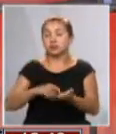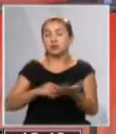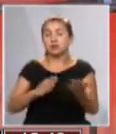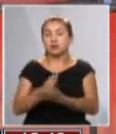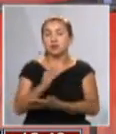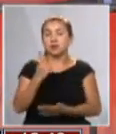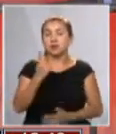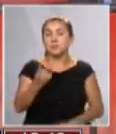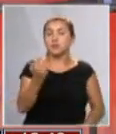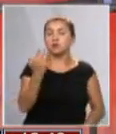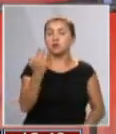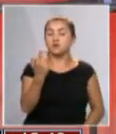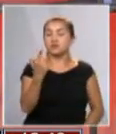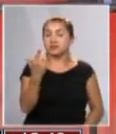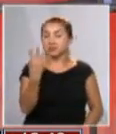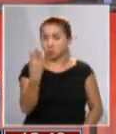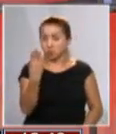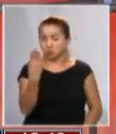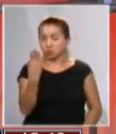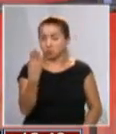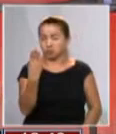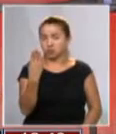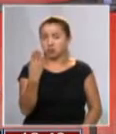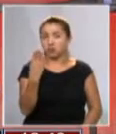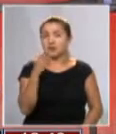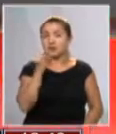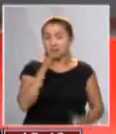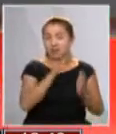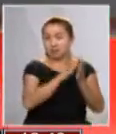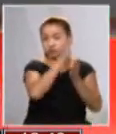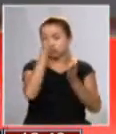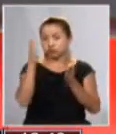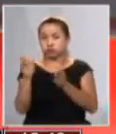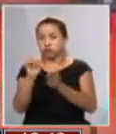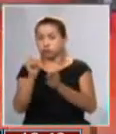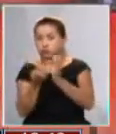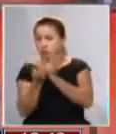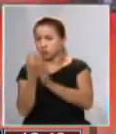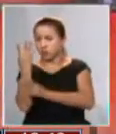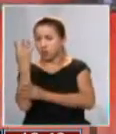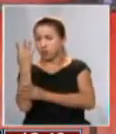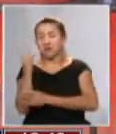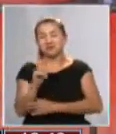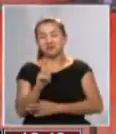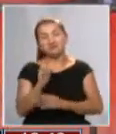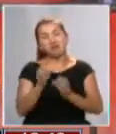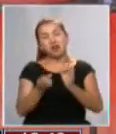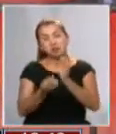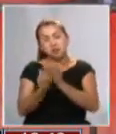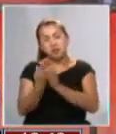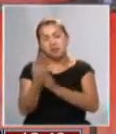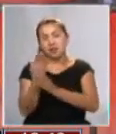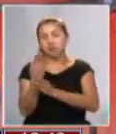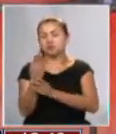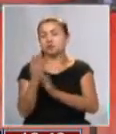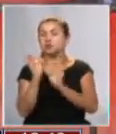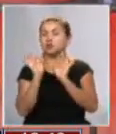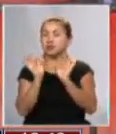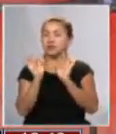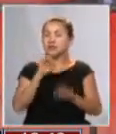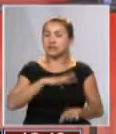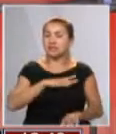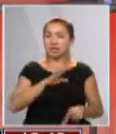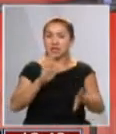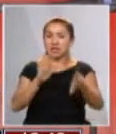año 1974. En consecuencia, y desde ahí que no se actualiza. Se han actualizado normalmente en Chile,